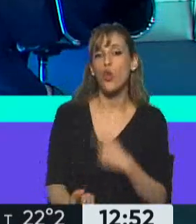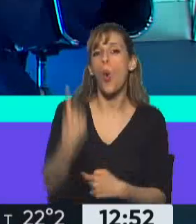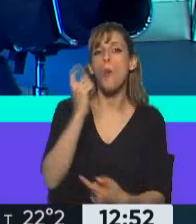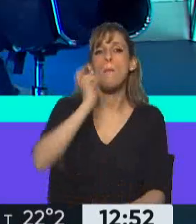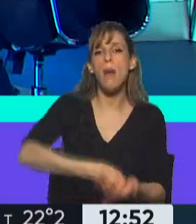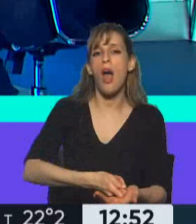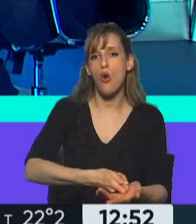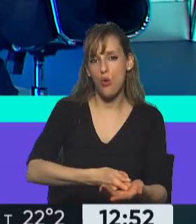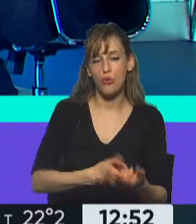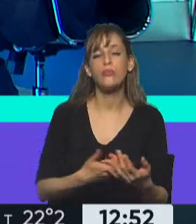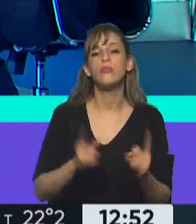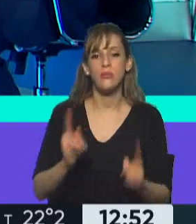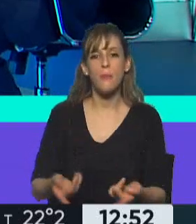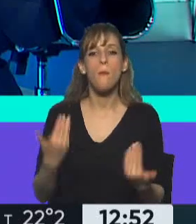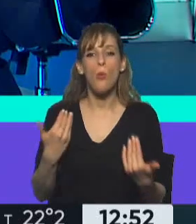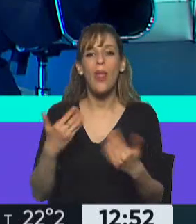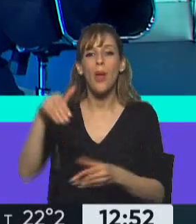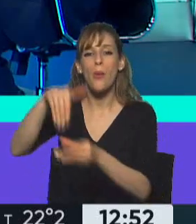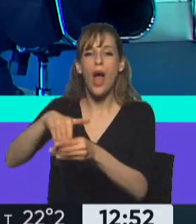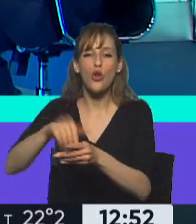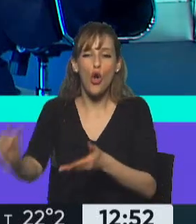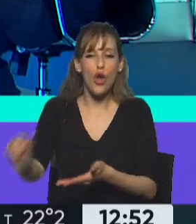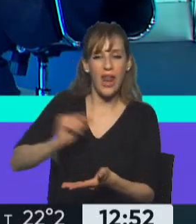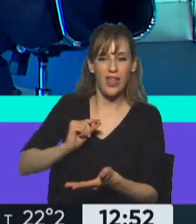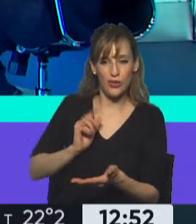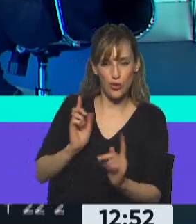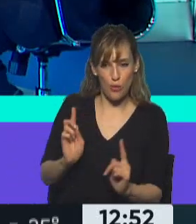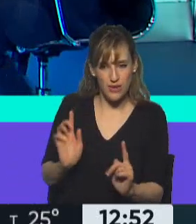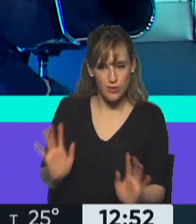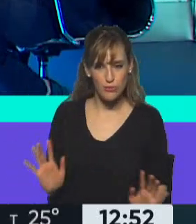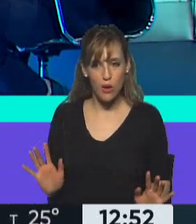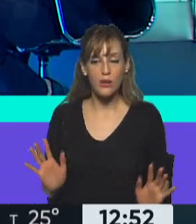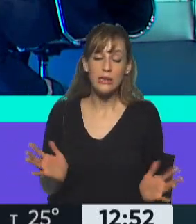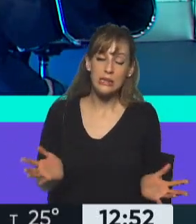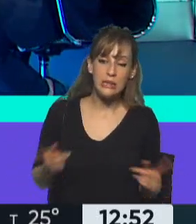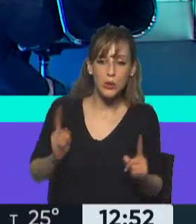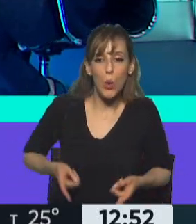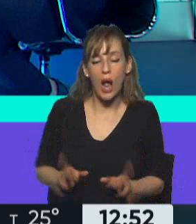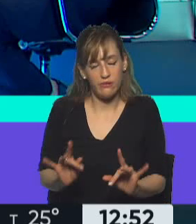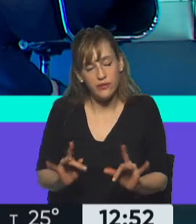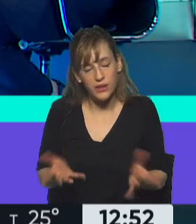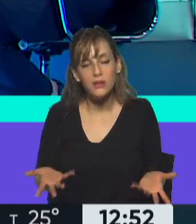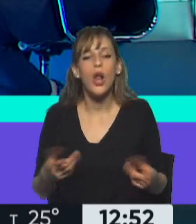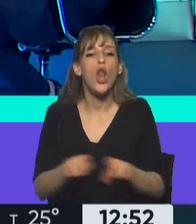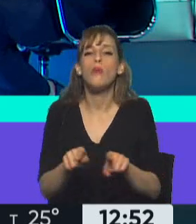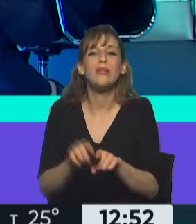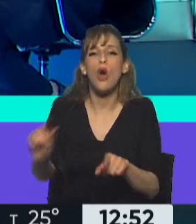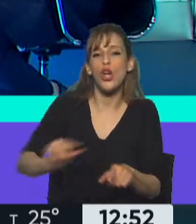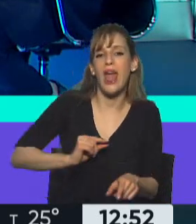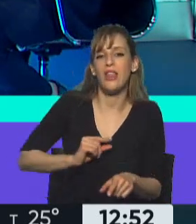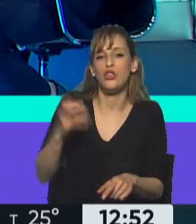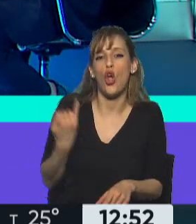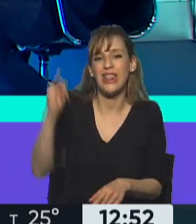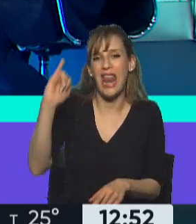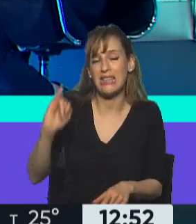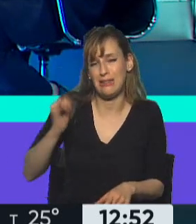puede obtener crédito bancario, que es una alternativa a la tarjeta de crédito. Está bien, no está accesible para cualquier persona. Como el crédito personal, ¿no? La tasa es alta.